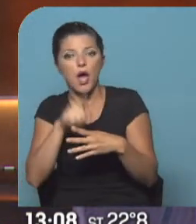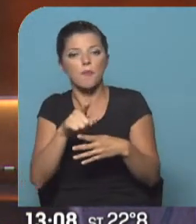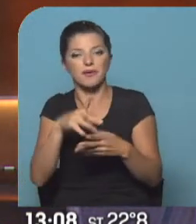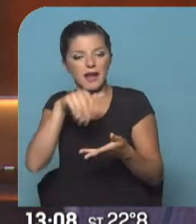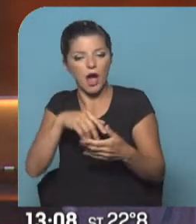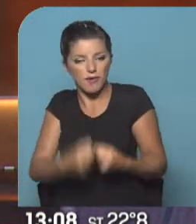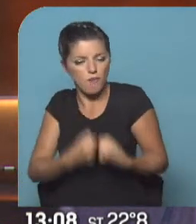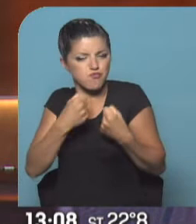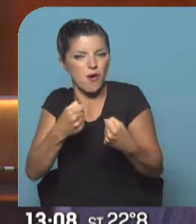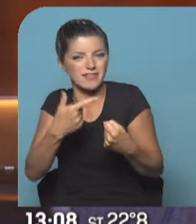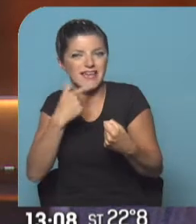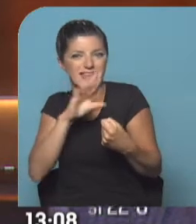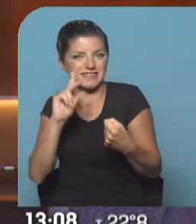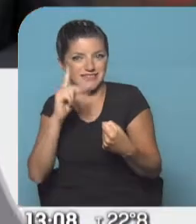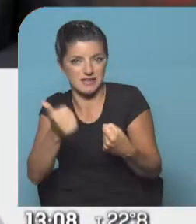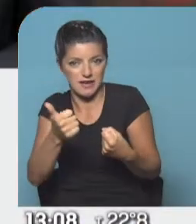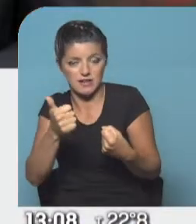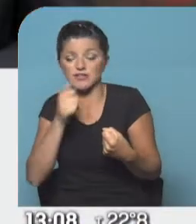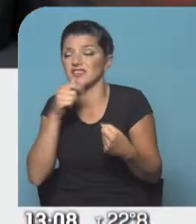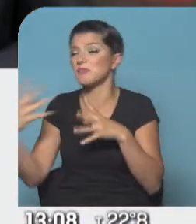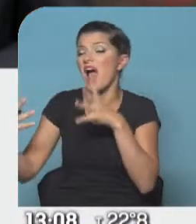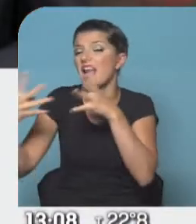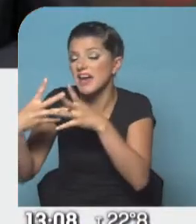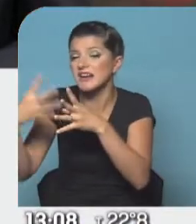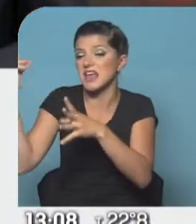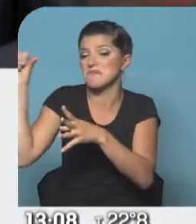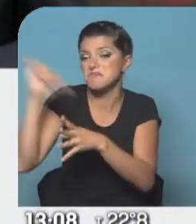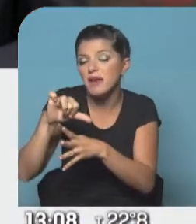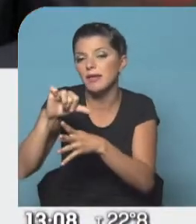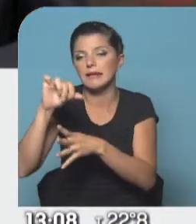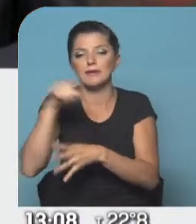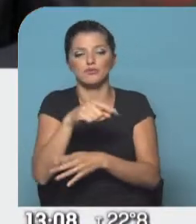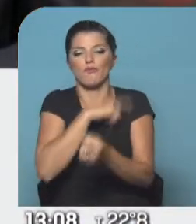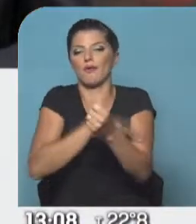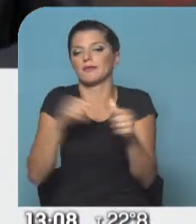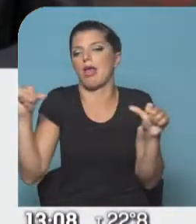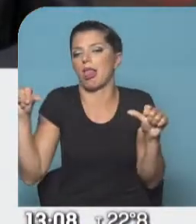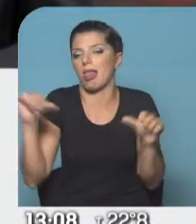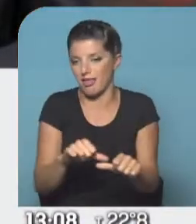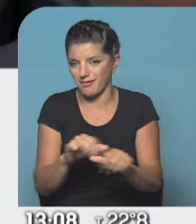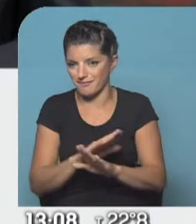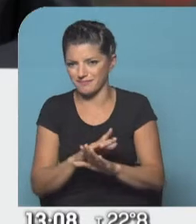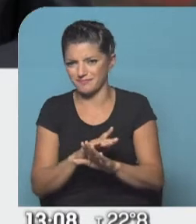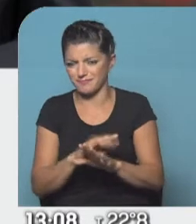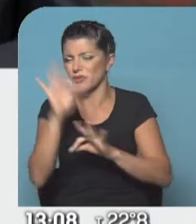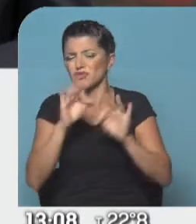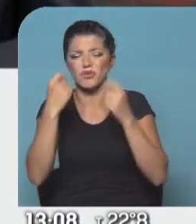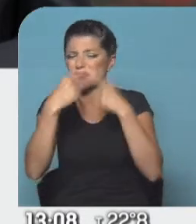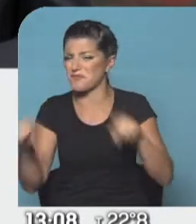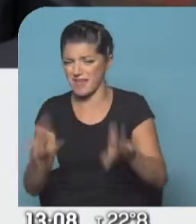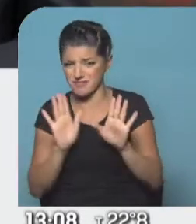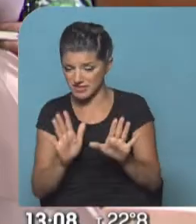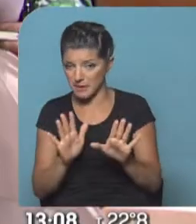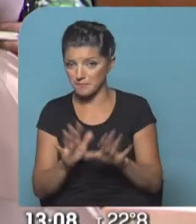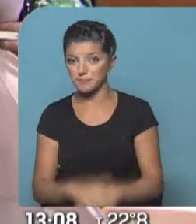Siria. La verdad que pelear esta guerra contra Israel sería debilitarlo cuando ellos tienen otro proyecto. Y todo es como decís, bajo un marco grande, donde hay